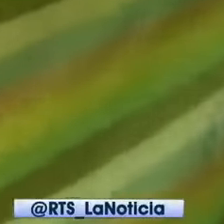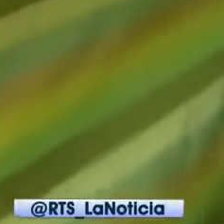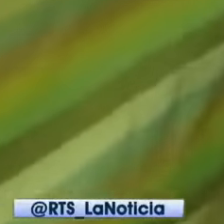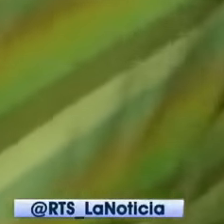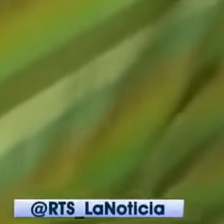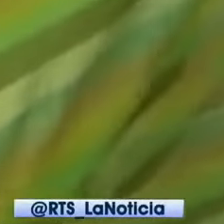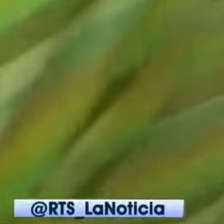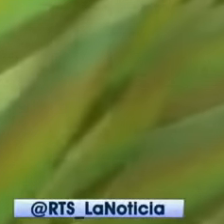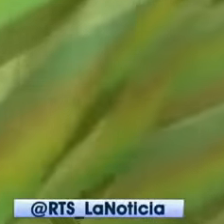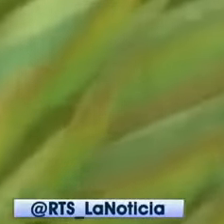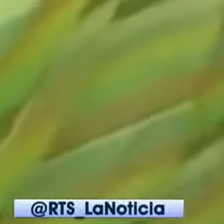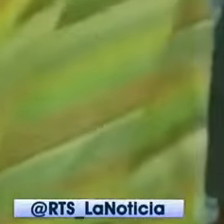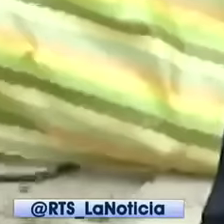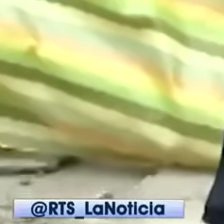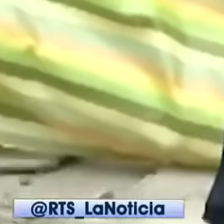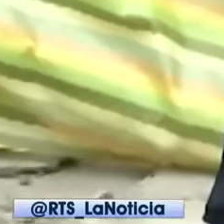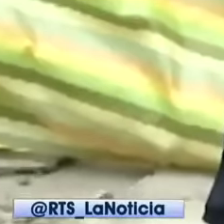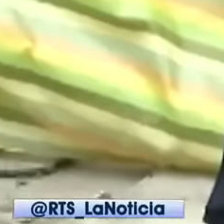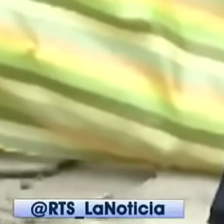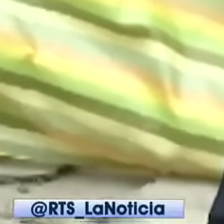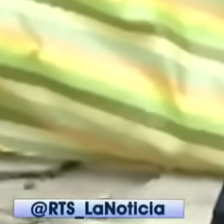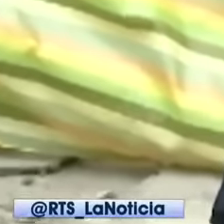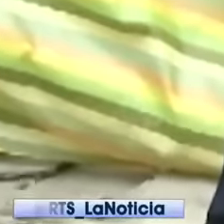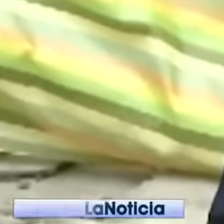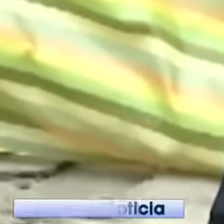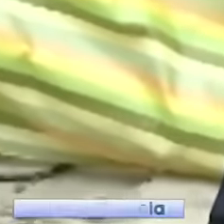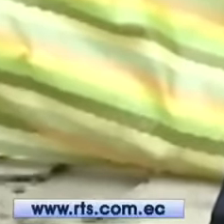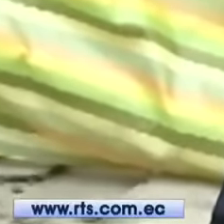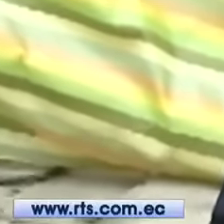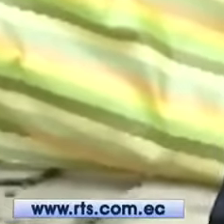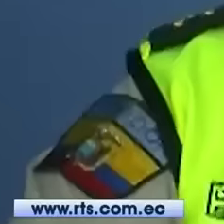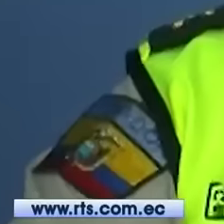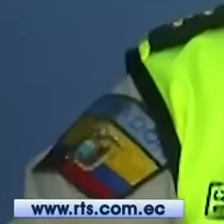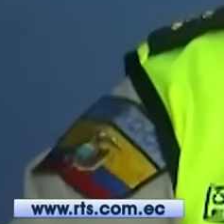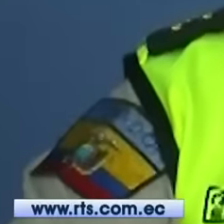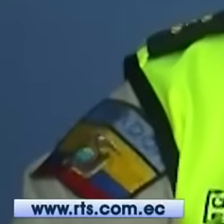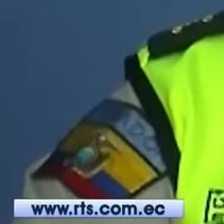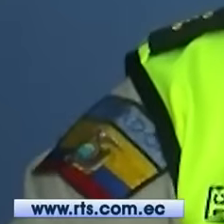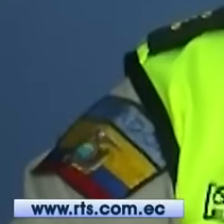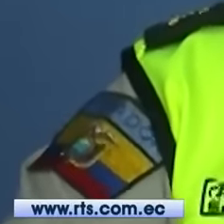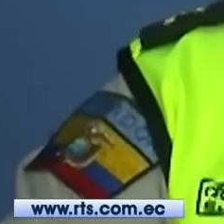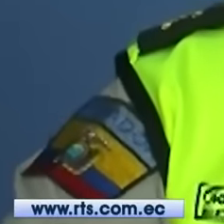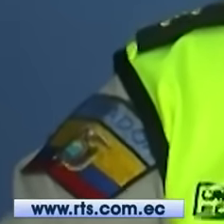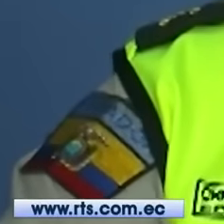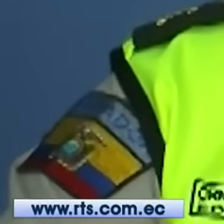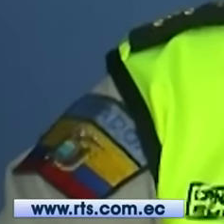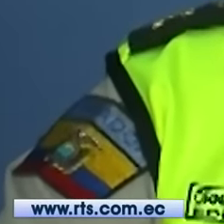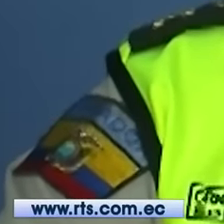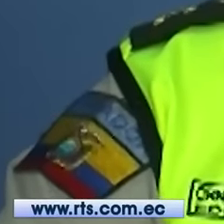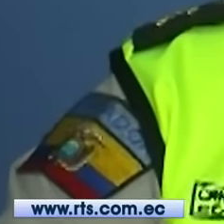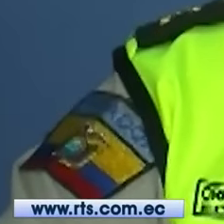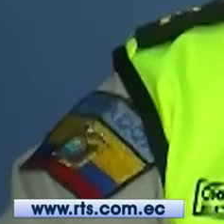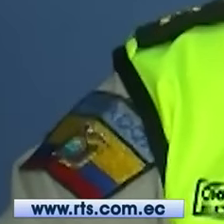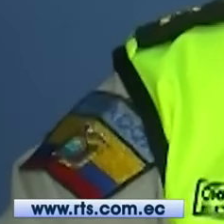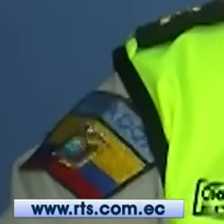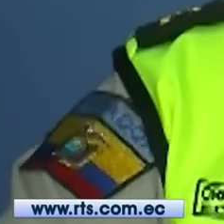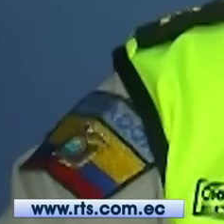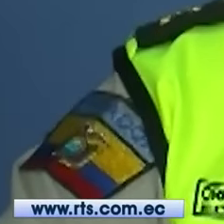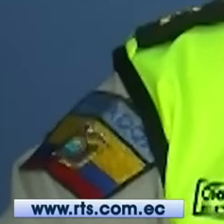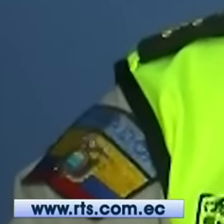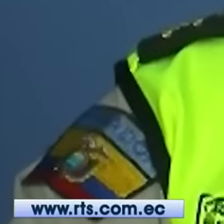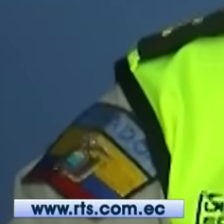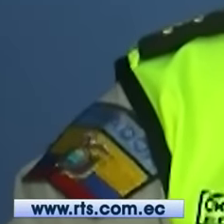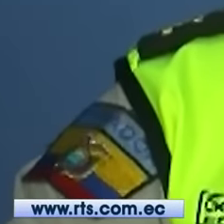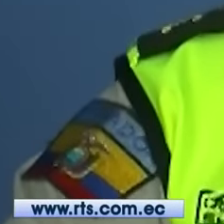habría asfixiado y luego intentó quitarse la vida, aseguró la policía. Una ciudadana, el cual su conviviente